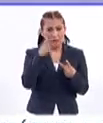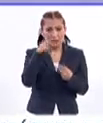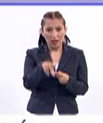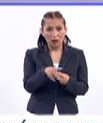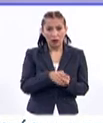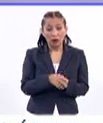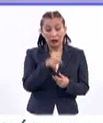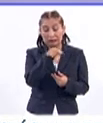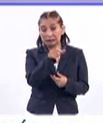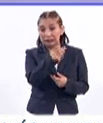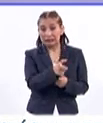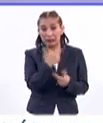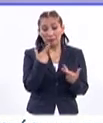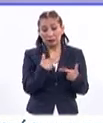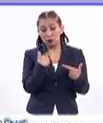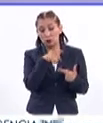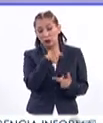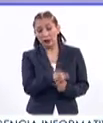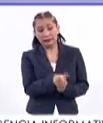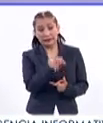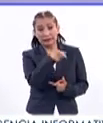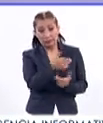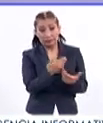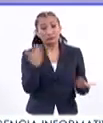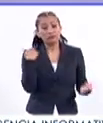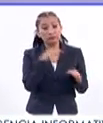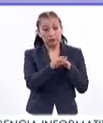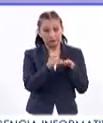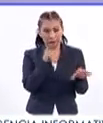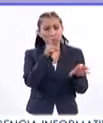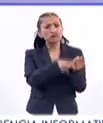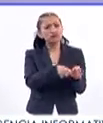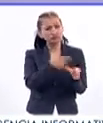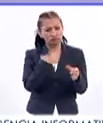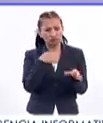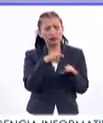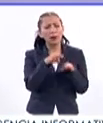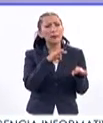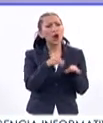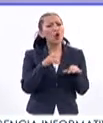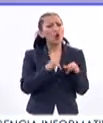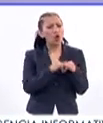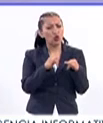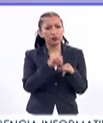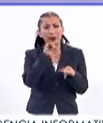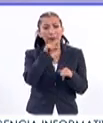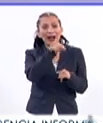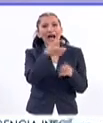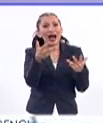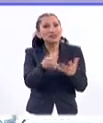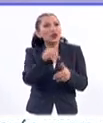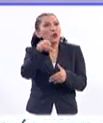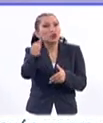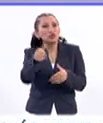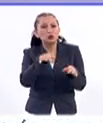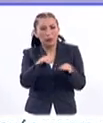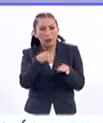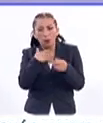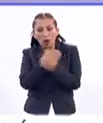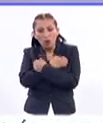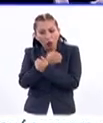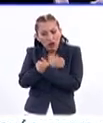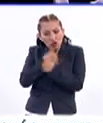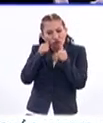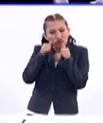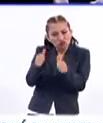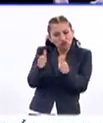país, es una persona que no solo trabajó en instituciones, sino que también se dedicó a esta cuestión